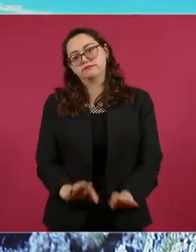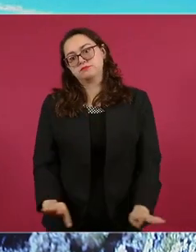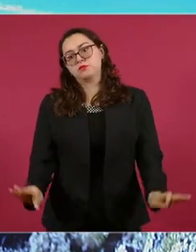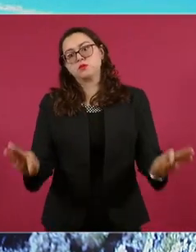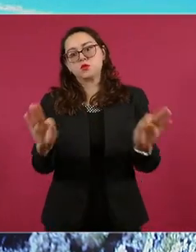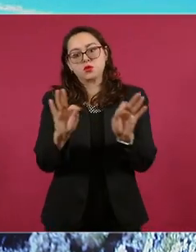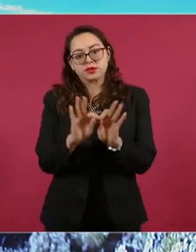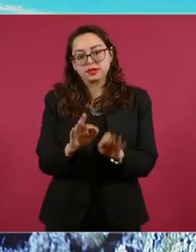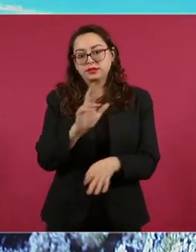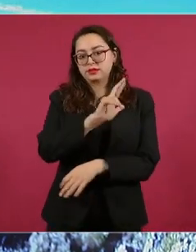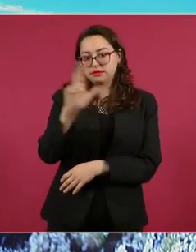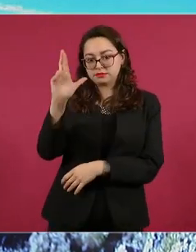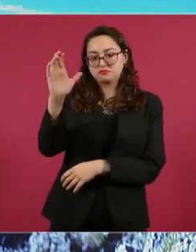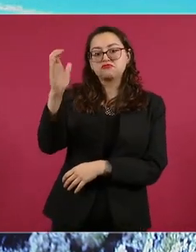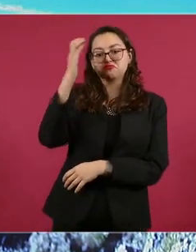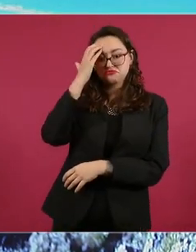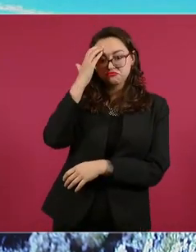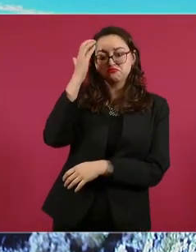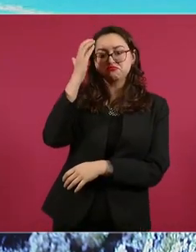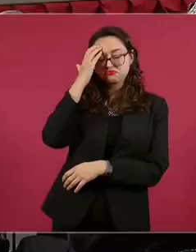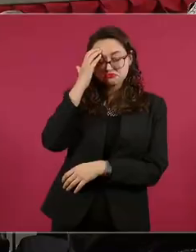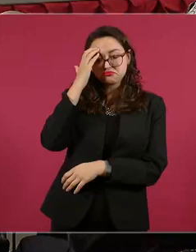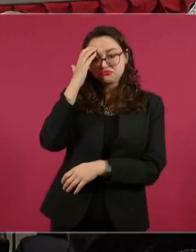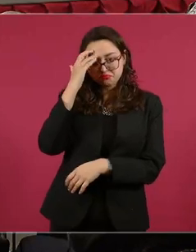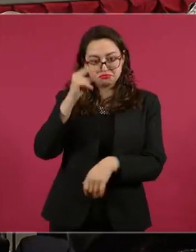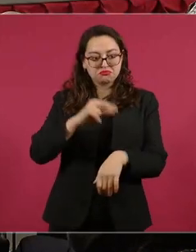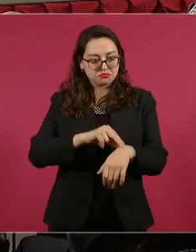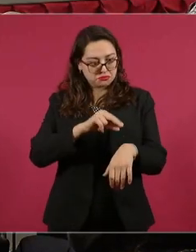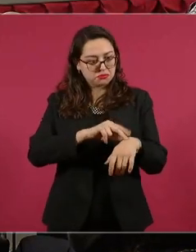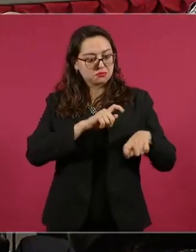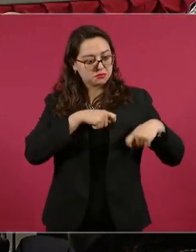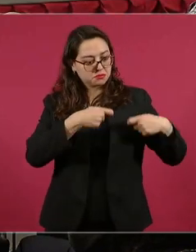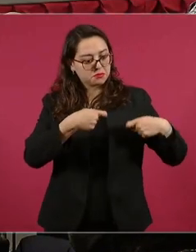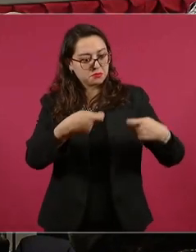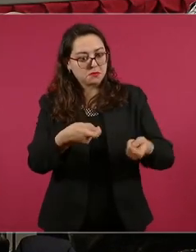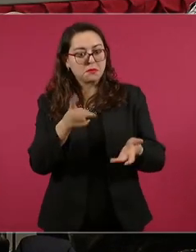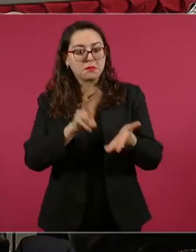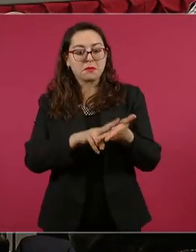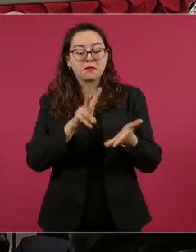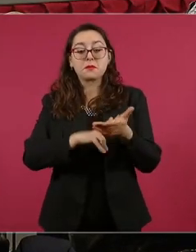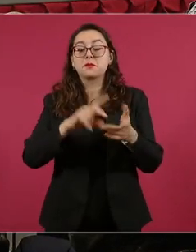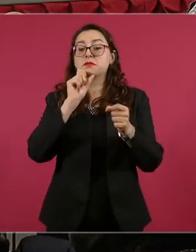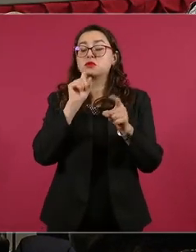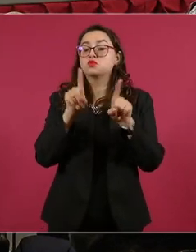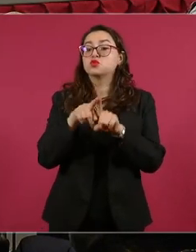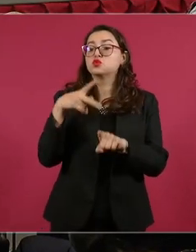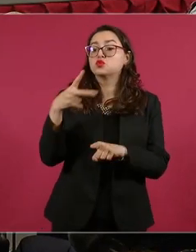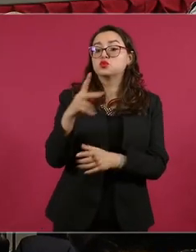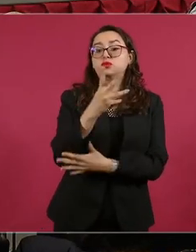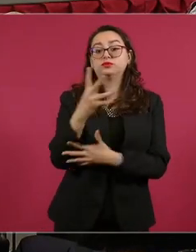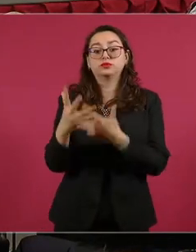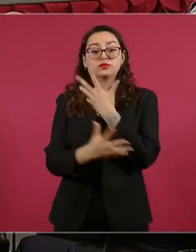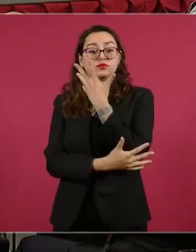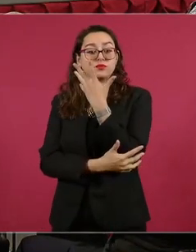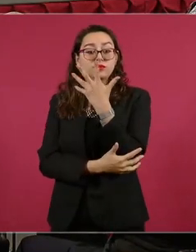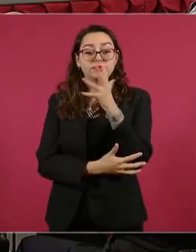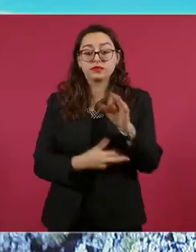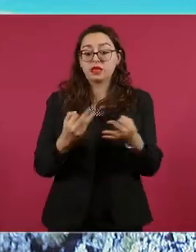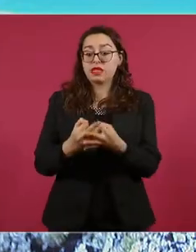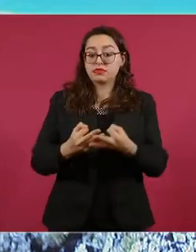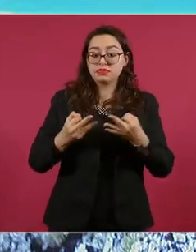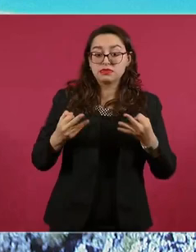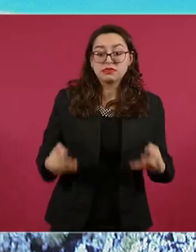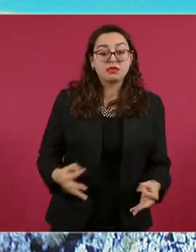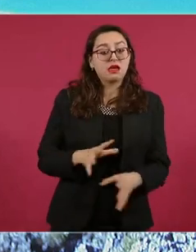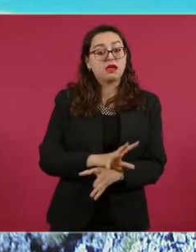este reconocimiento. También el reconocimiento del hábitat, la bioculturalidad, la integridad de sus tierras